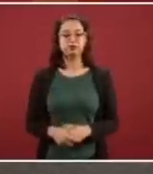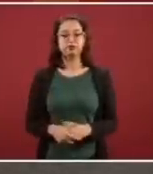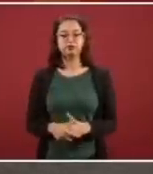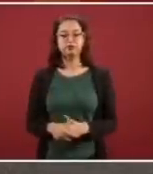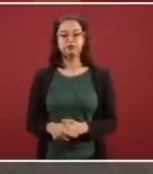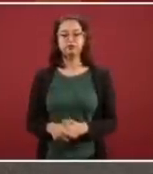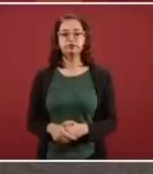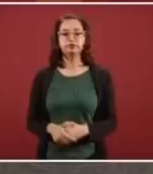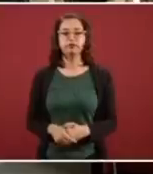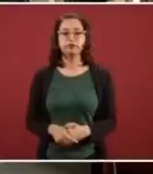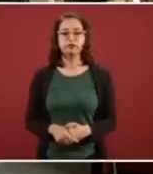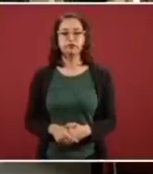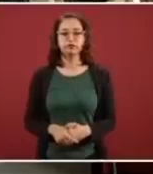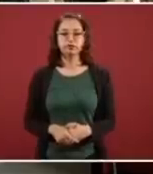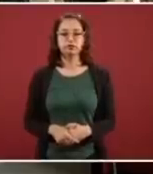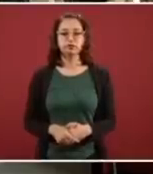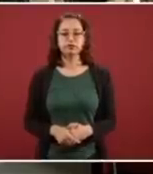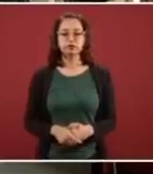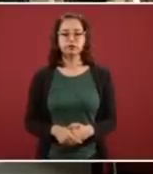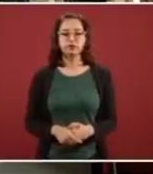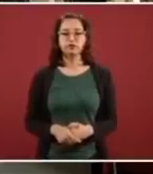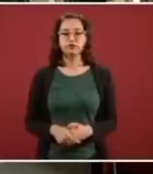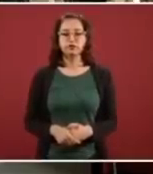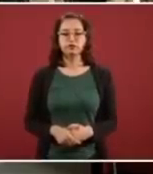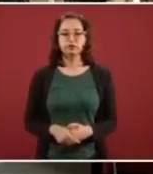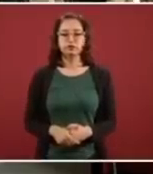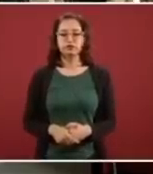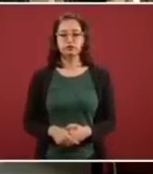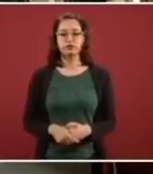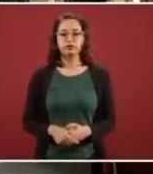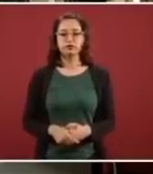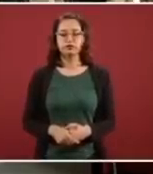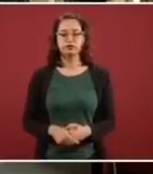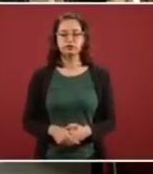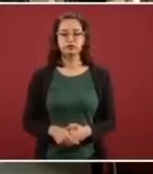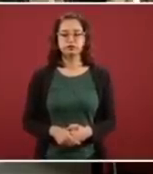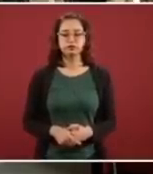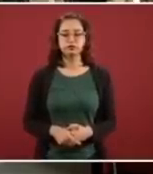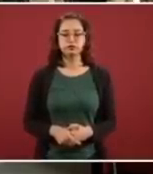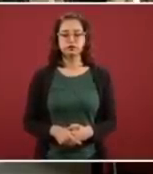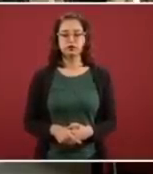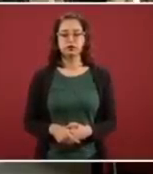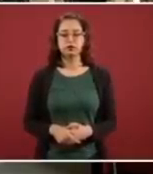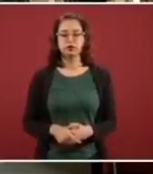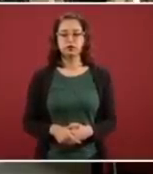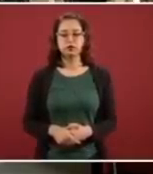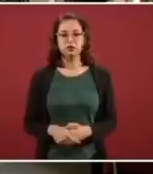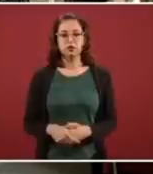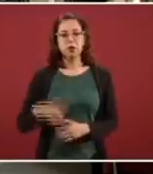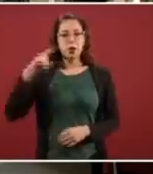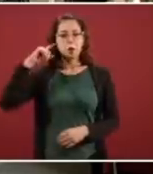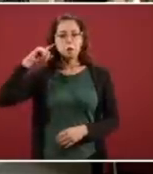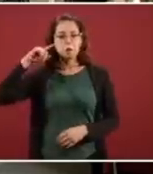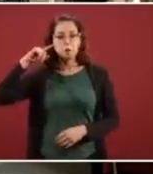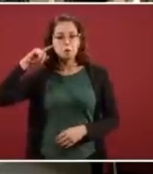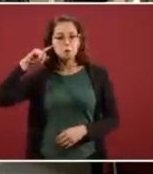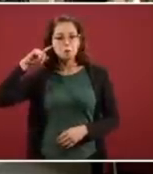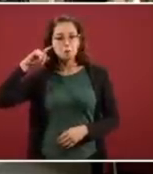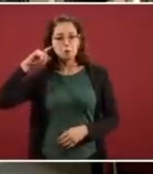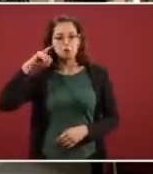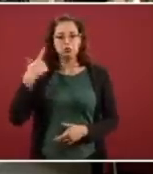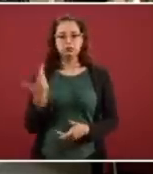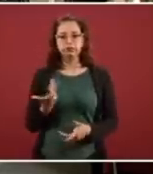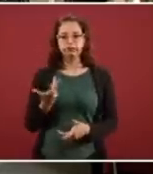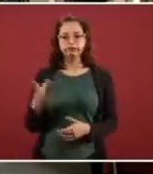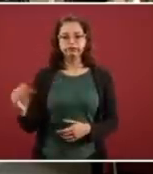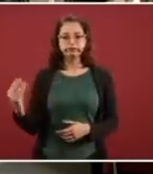Que los presidentes tenían conocimiento de todo. De todo. Entonces, en este caso, Felipe Calderón pudo haber tenido conocimiento